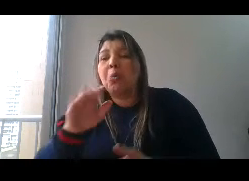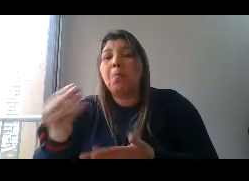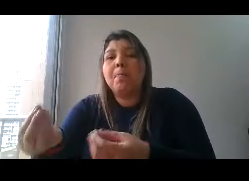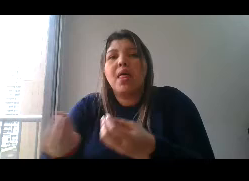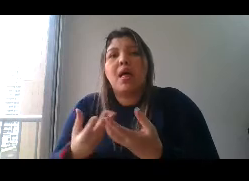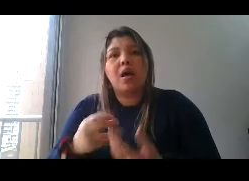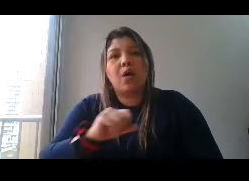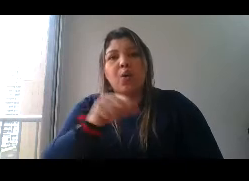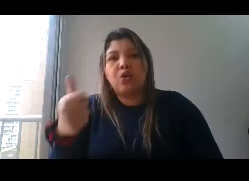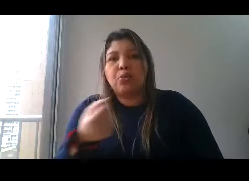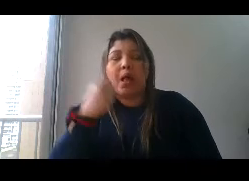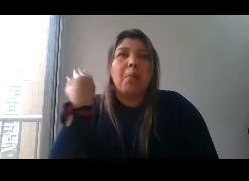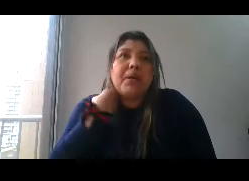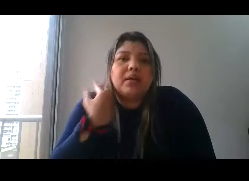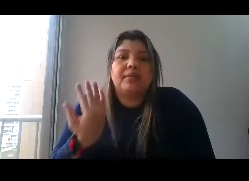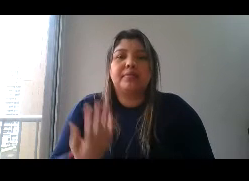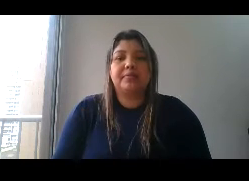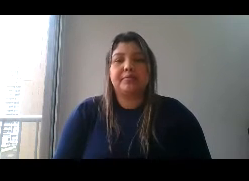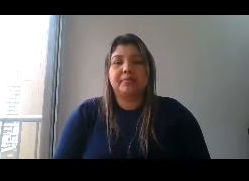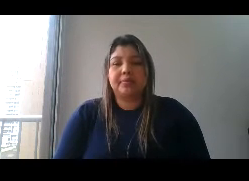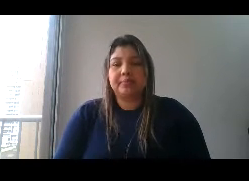hospitalaria.